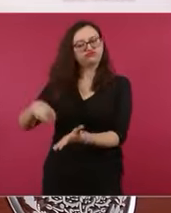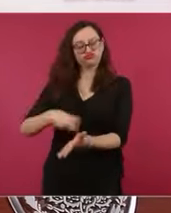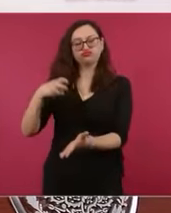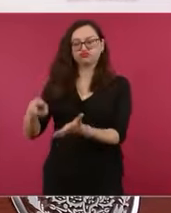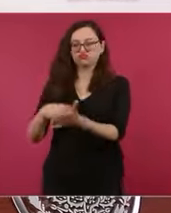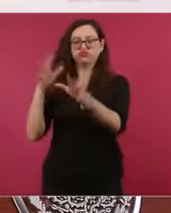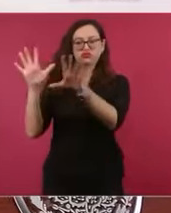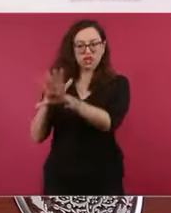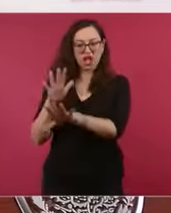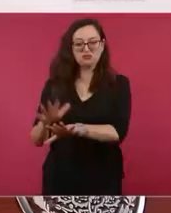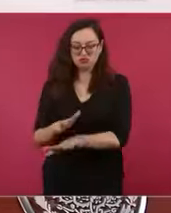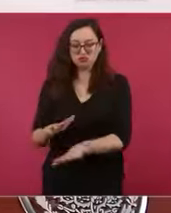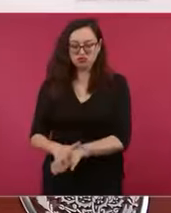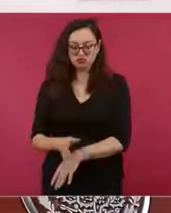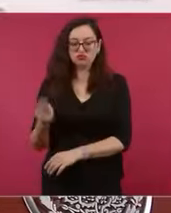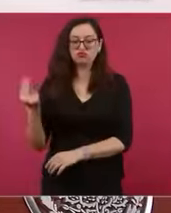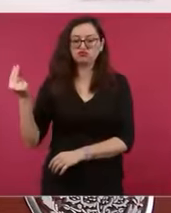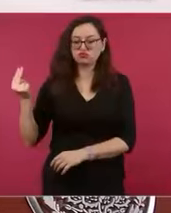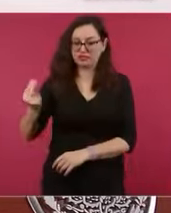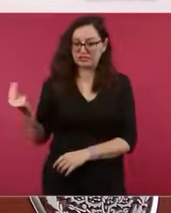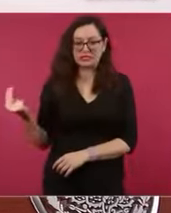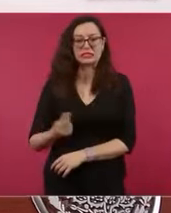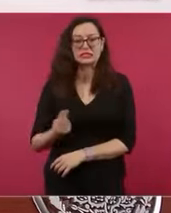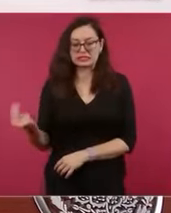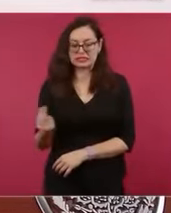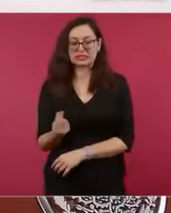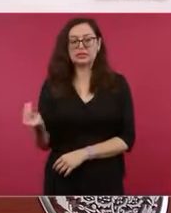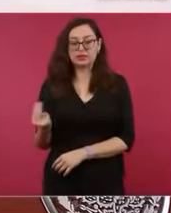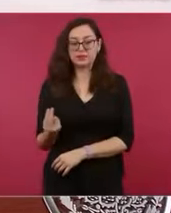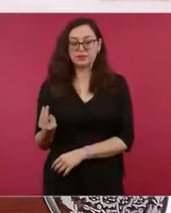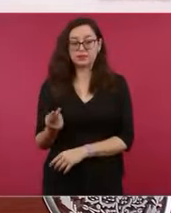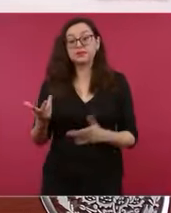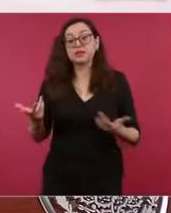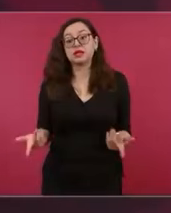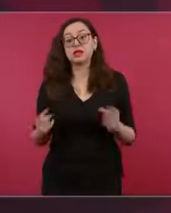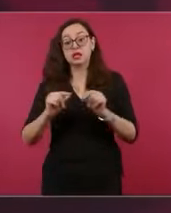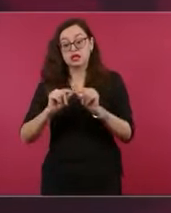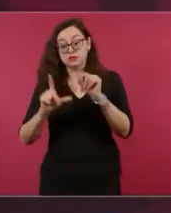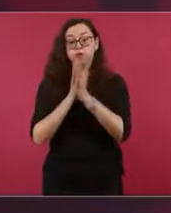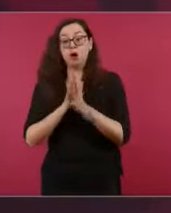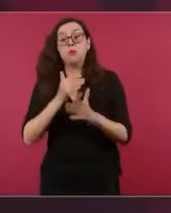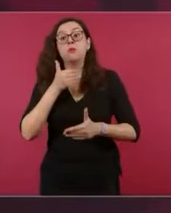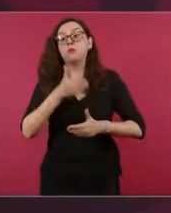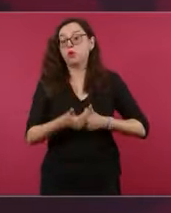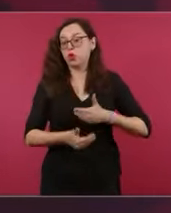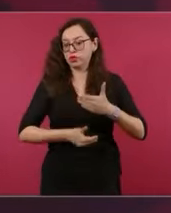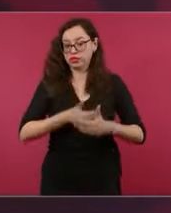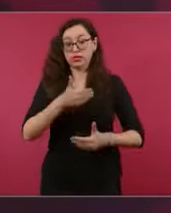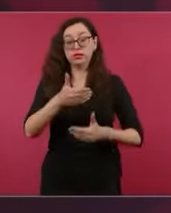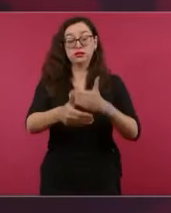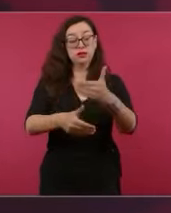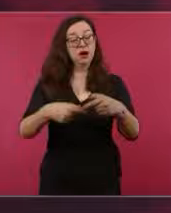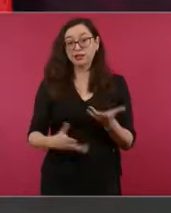continuar con el proceso de transformación del país. Es que